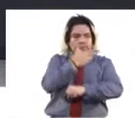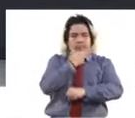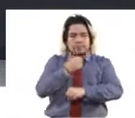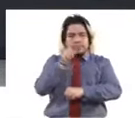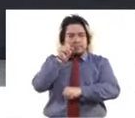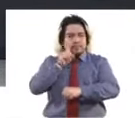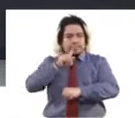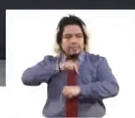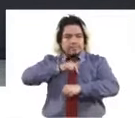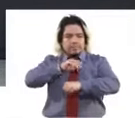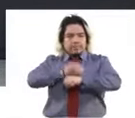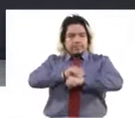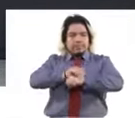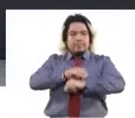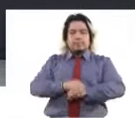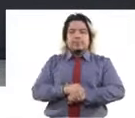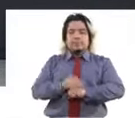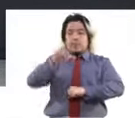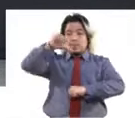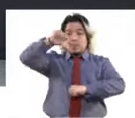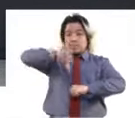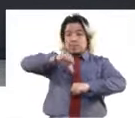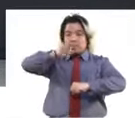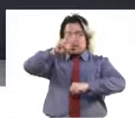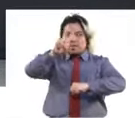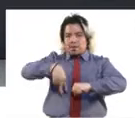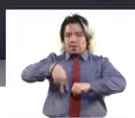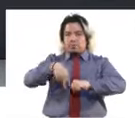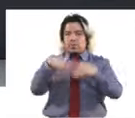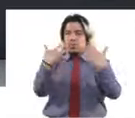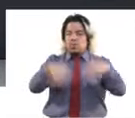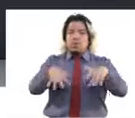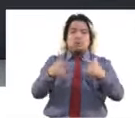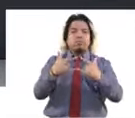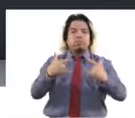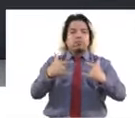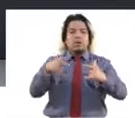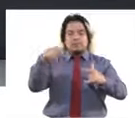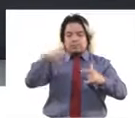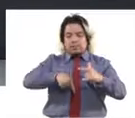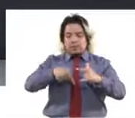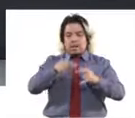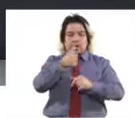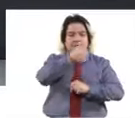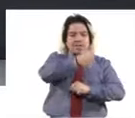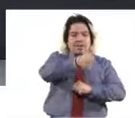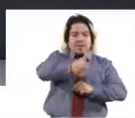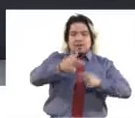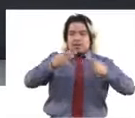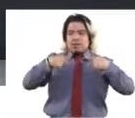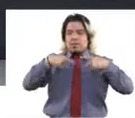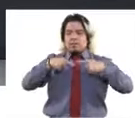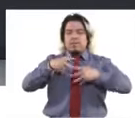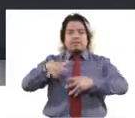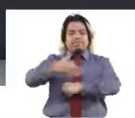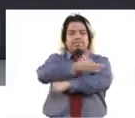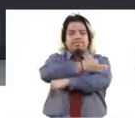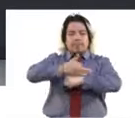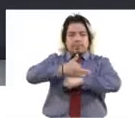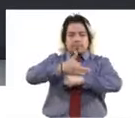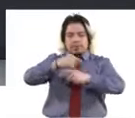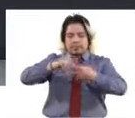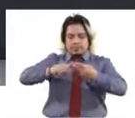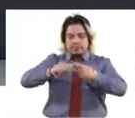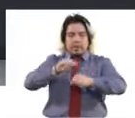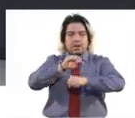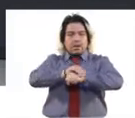cadetes, hoy es un día histórico para cada uno de nosotros, nuestra familia presente,